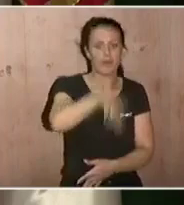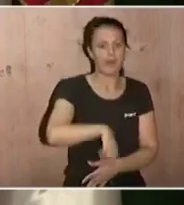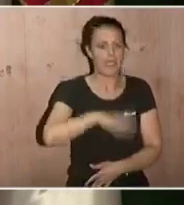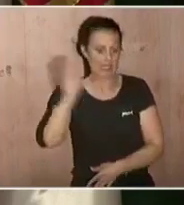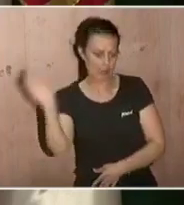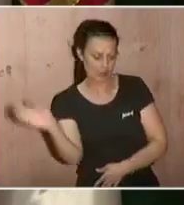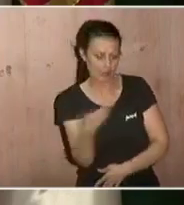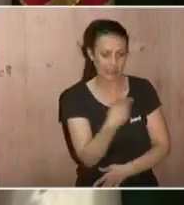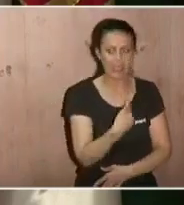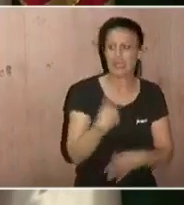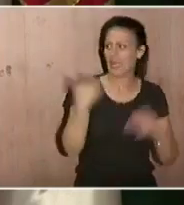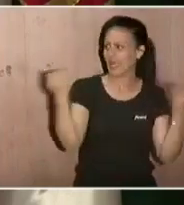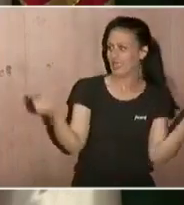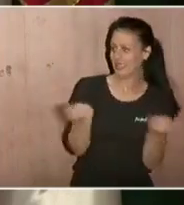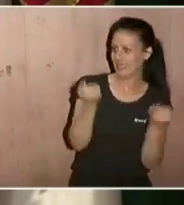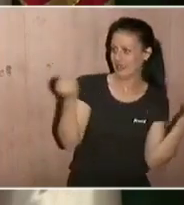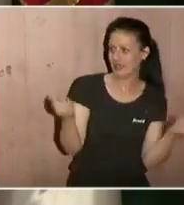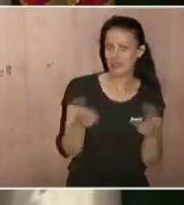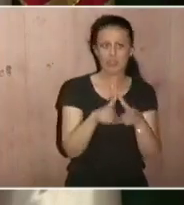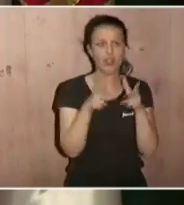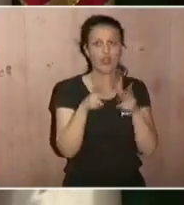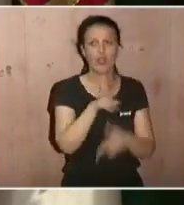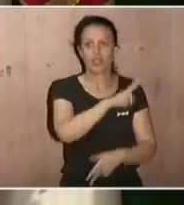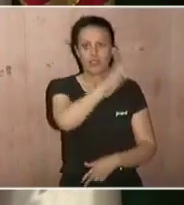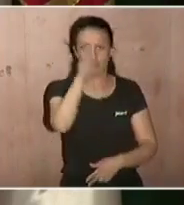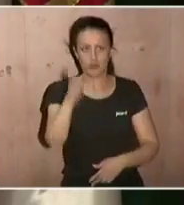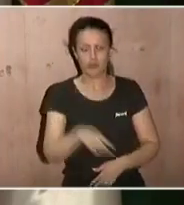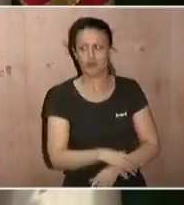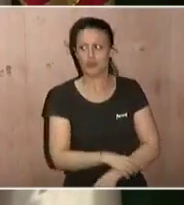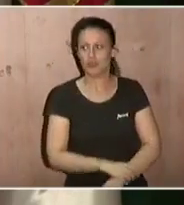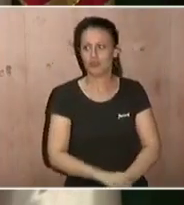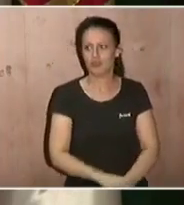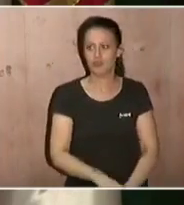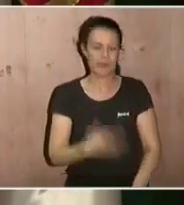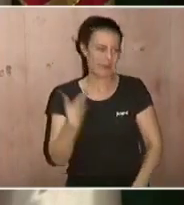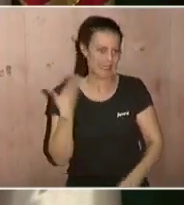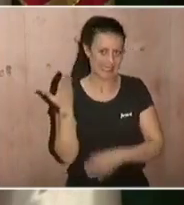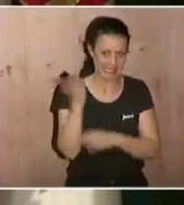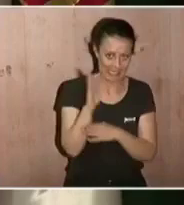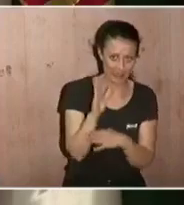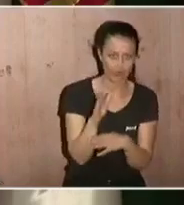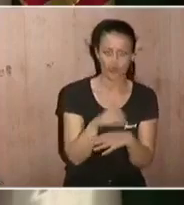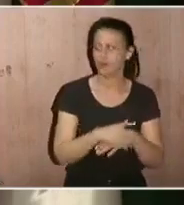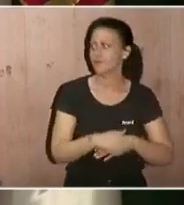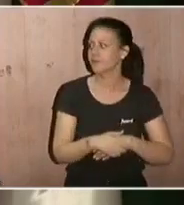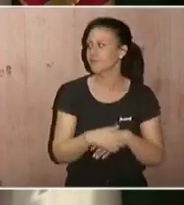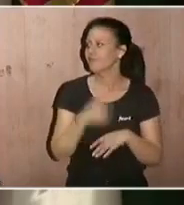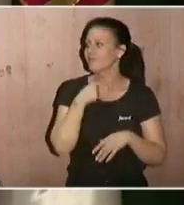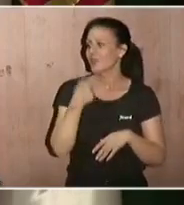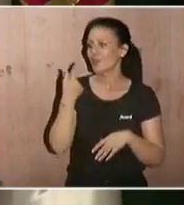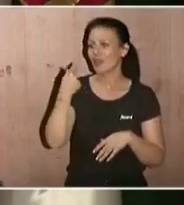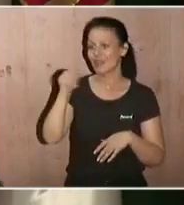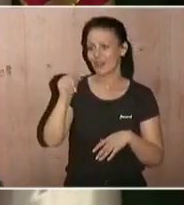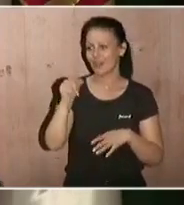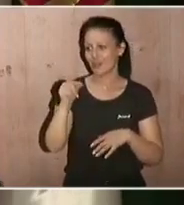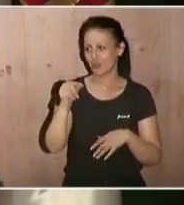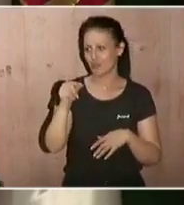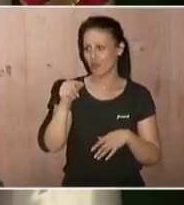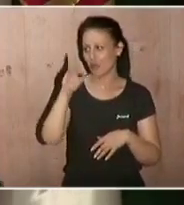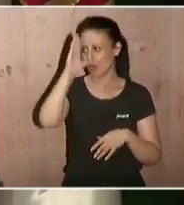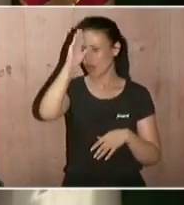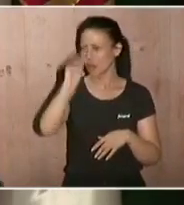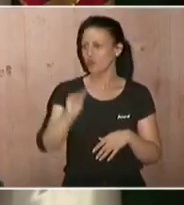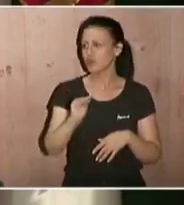o a otras actividades sociales y había presentaciones. Contaré una anécdota ilustrativa, que es